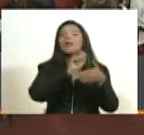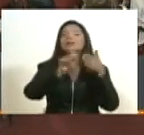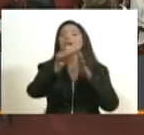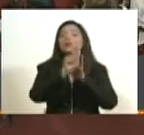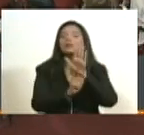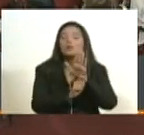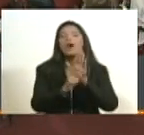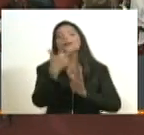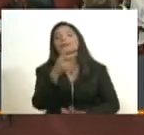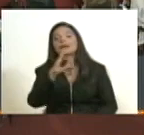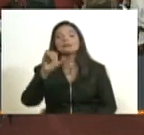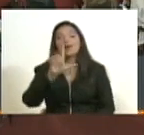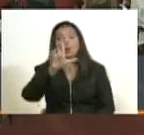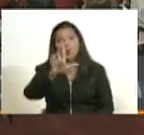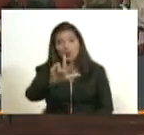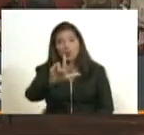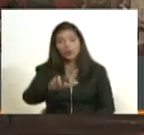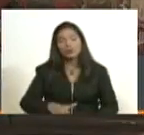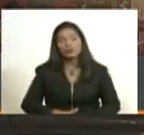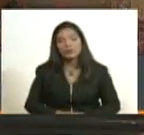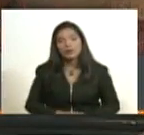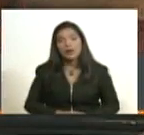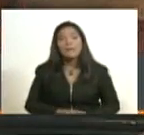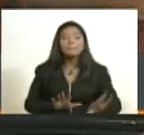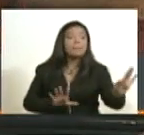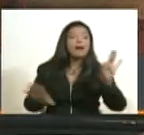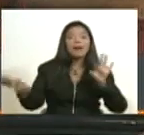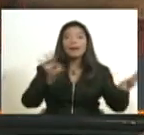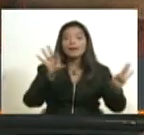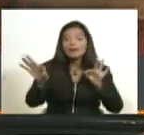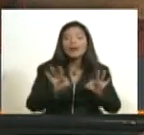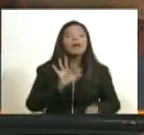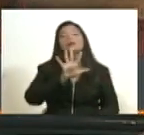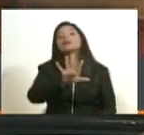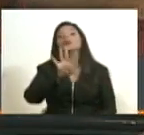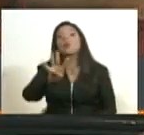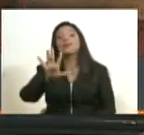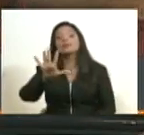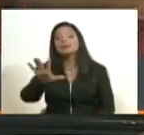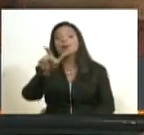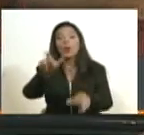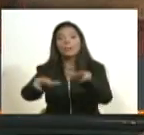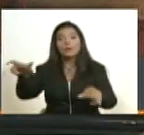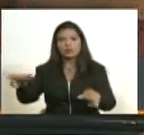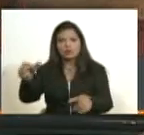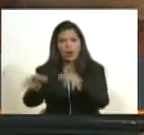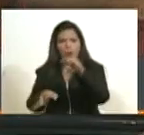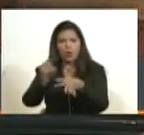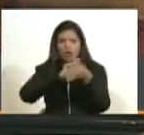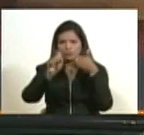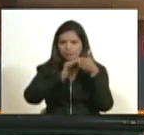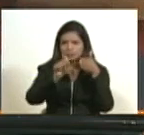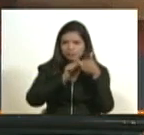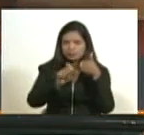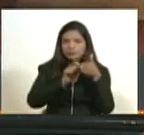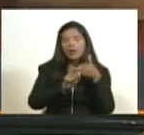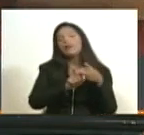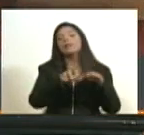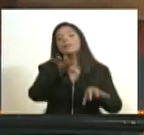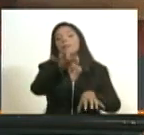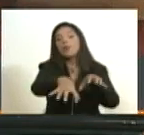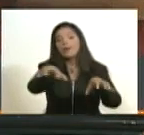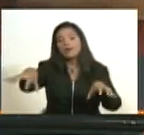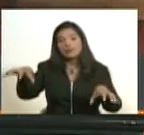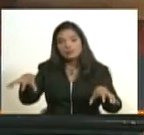Constituyente el 30 de julio para elegir 545 constituyentistas territoriales y